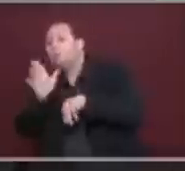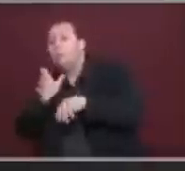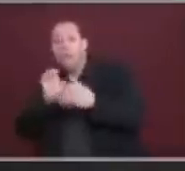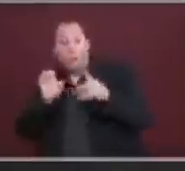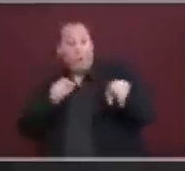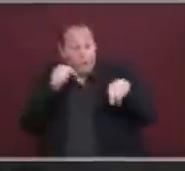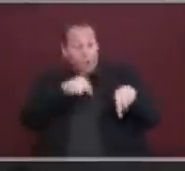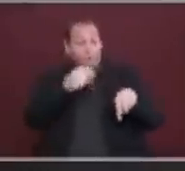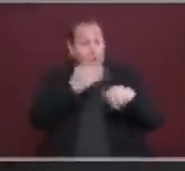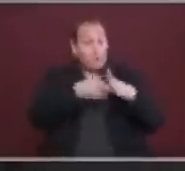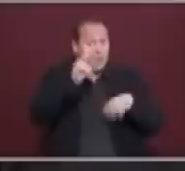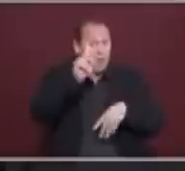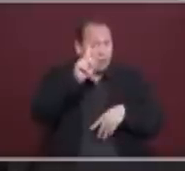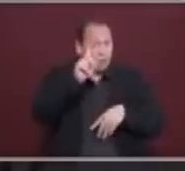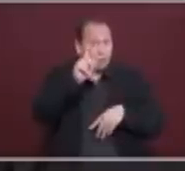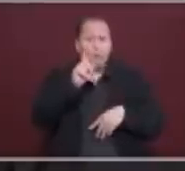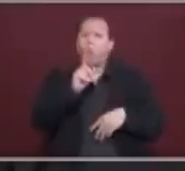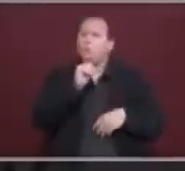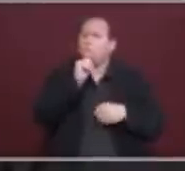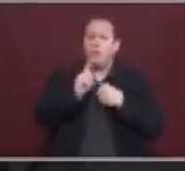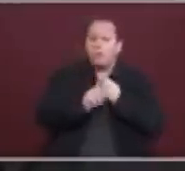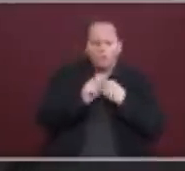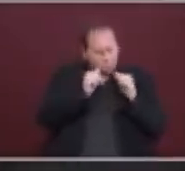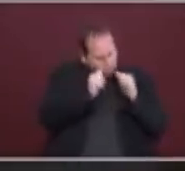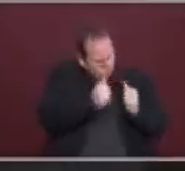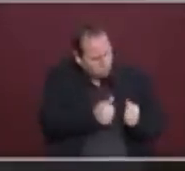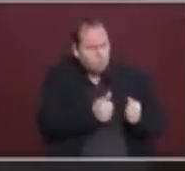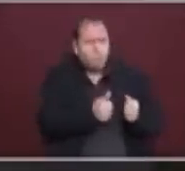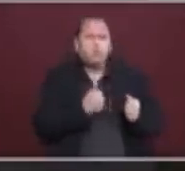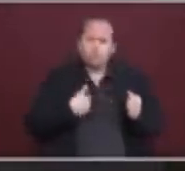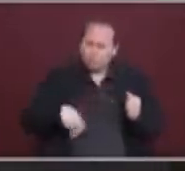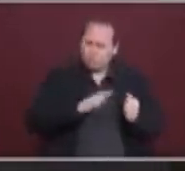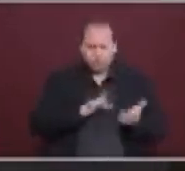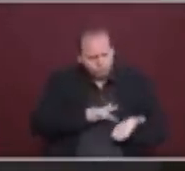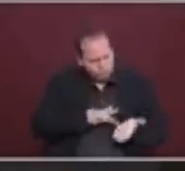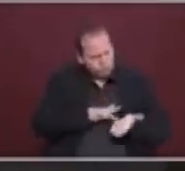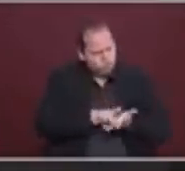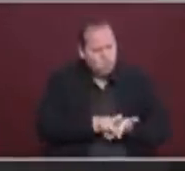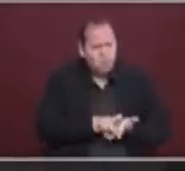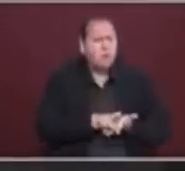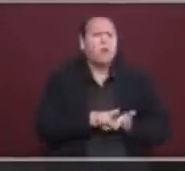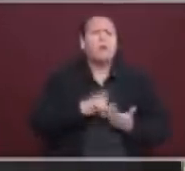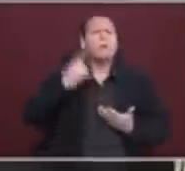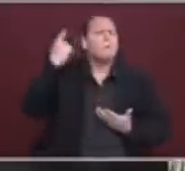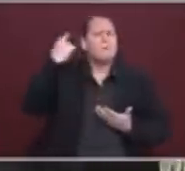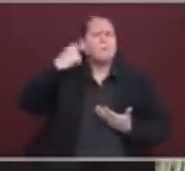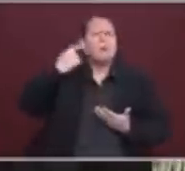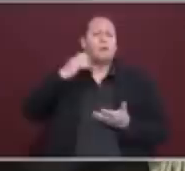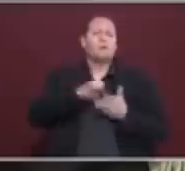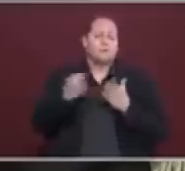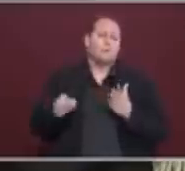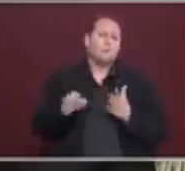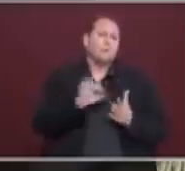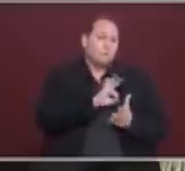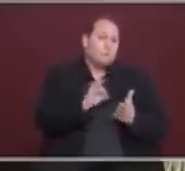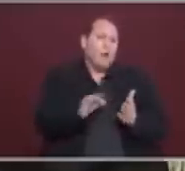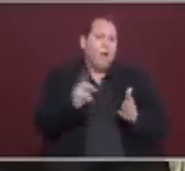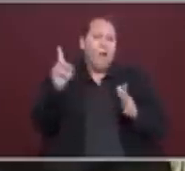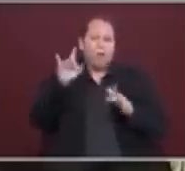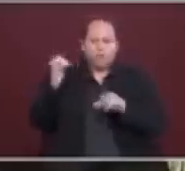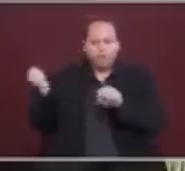el agua no va a haber problema vamos a apoyar para que se tenga el